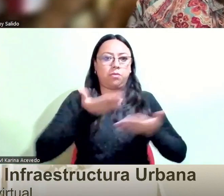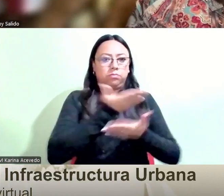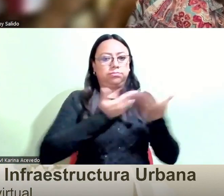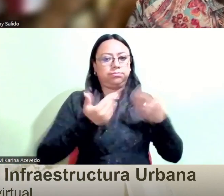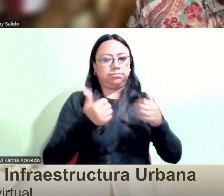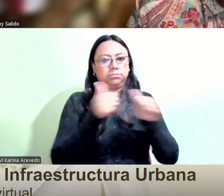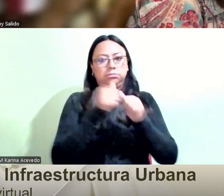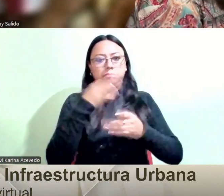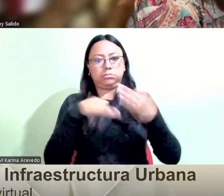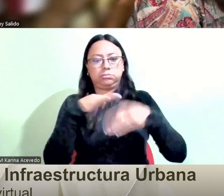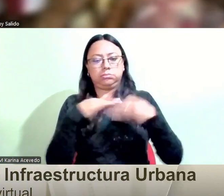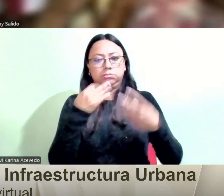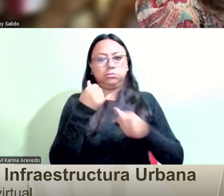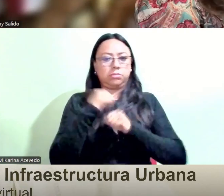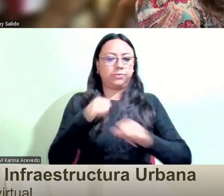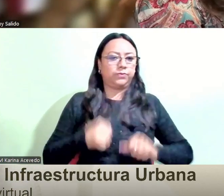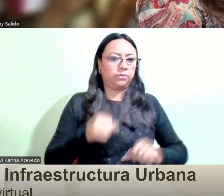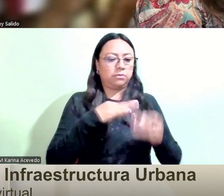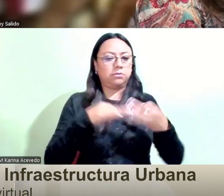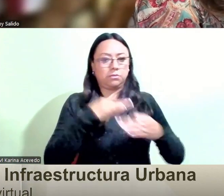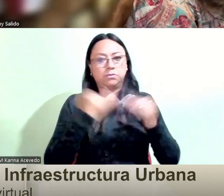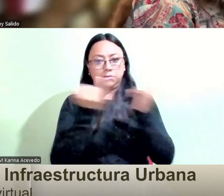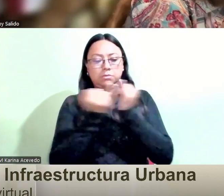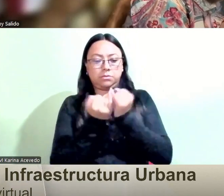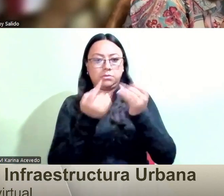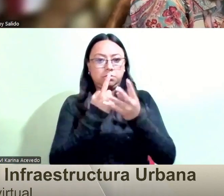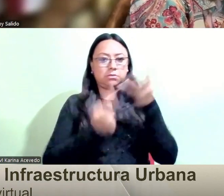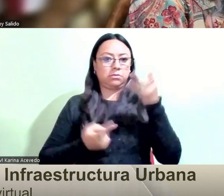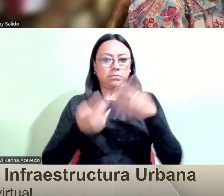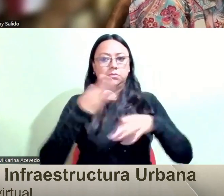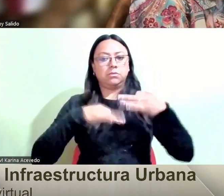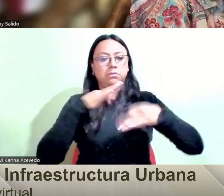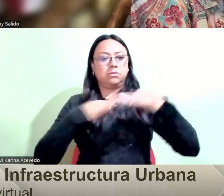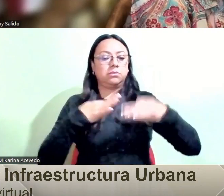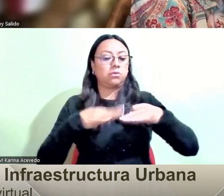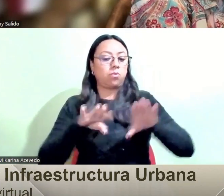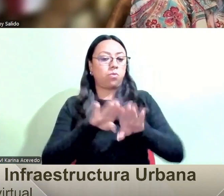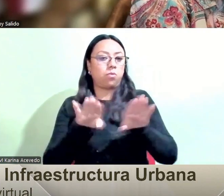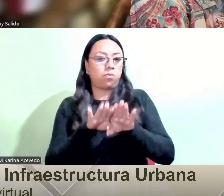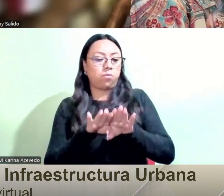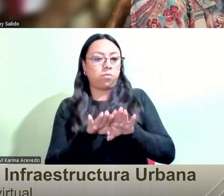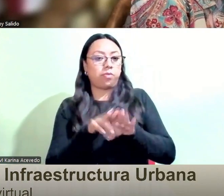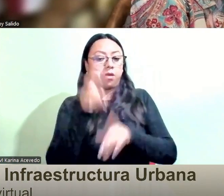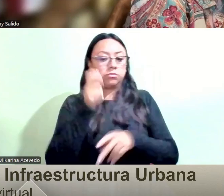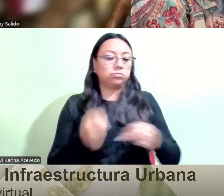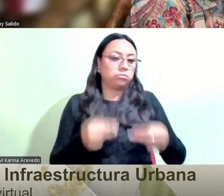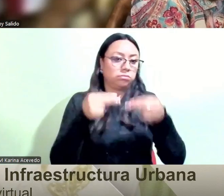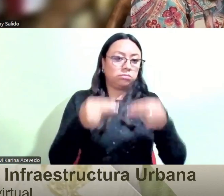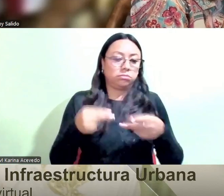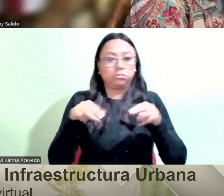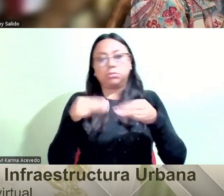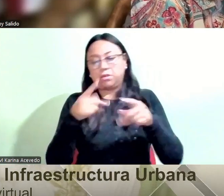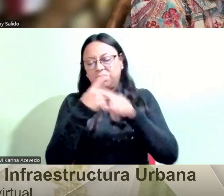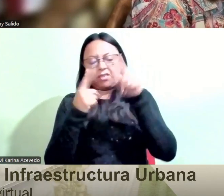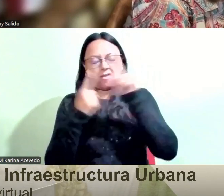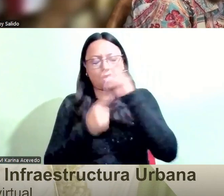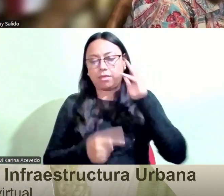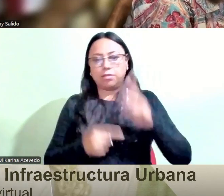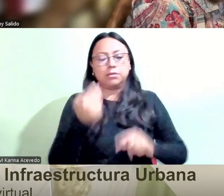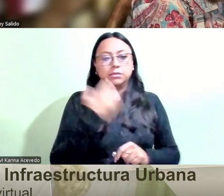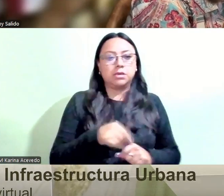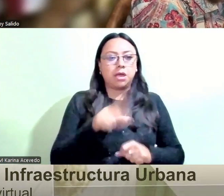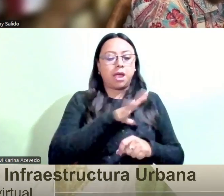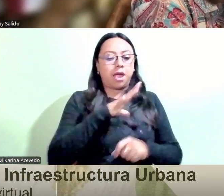la presencia de la población flotante, conservando los equipamientos privados o públicos, así como reestructurar las formas de interacción de